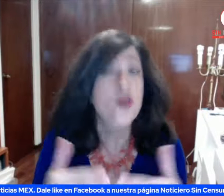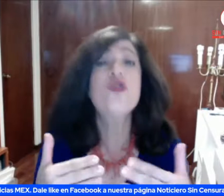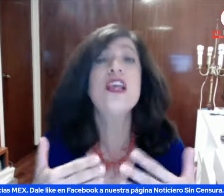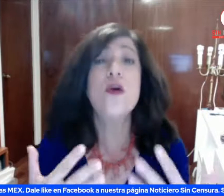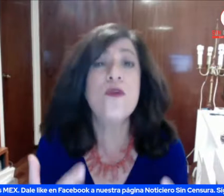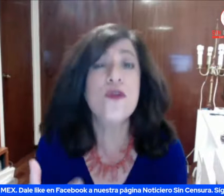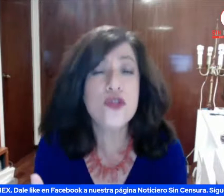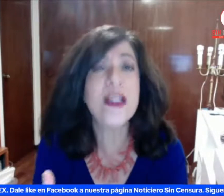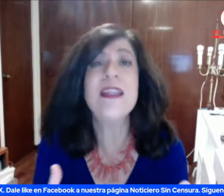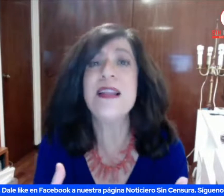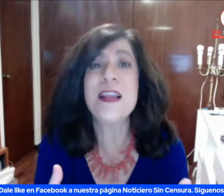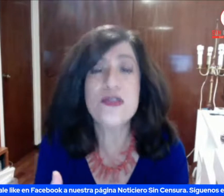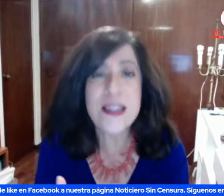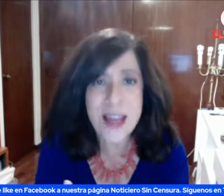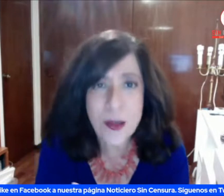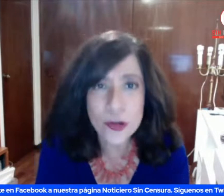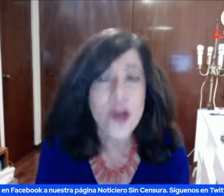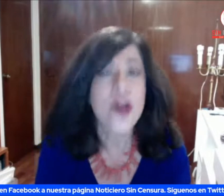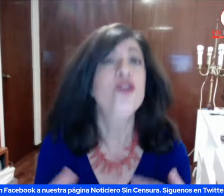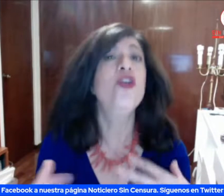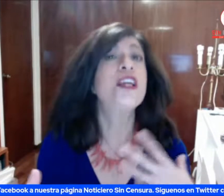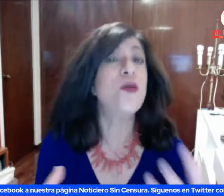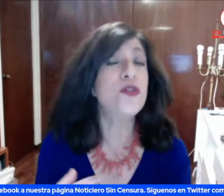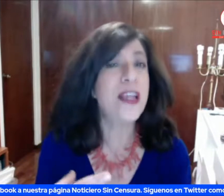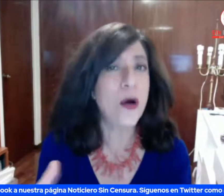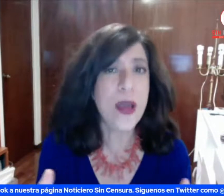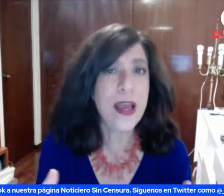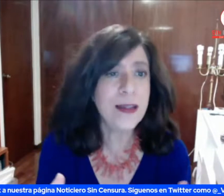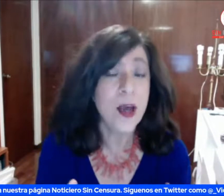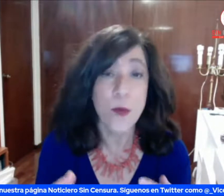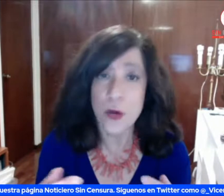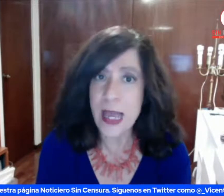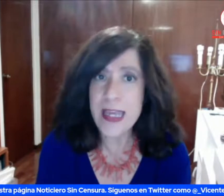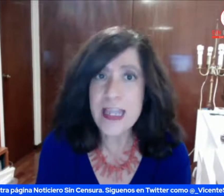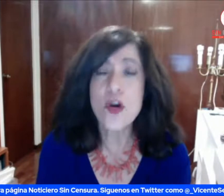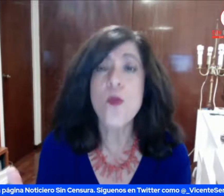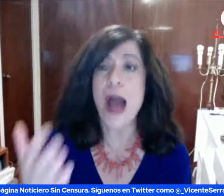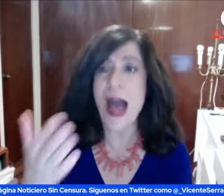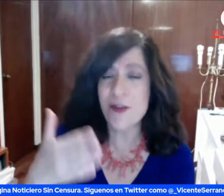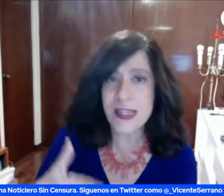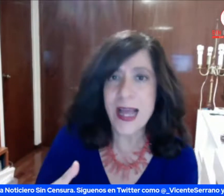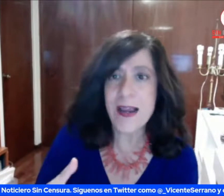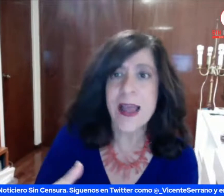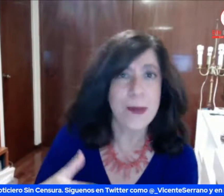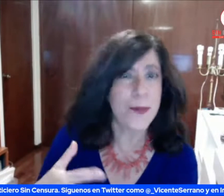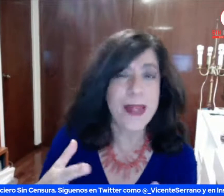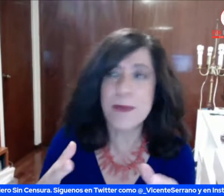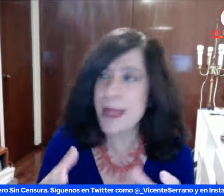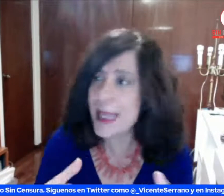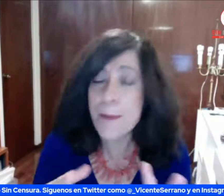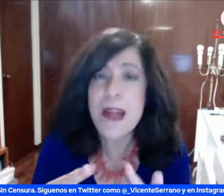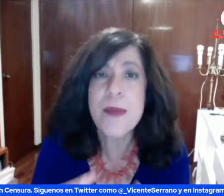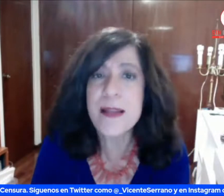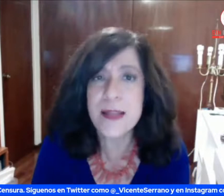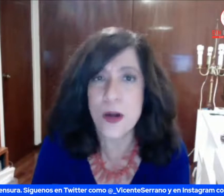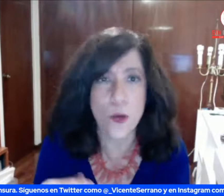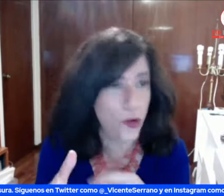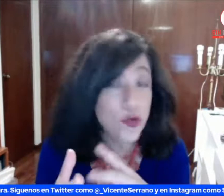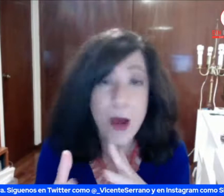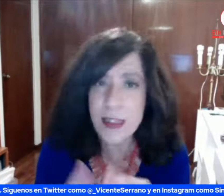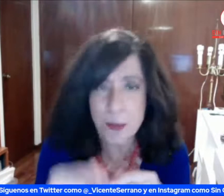no sé cómo funciona a nivel de los estados no sé cómo se la juega porque ahí es como al final pero de gente perversa